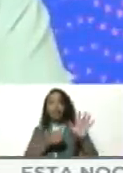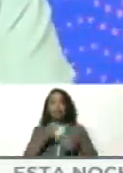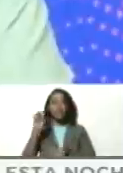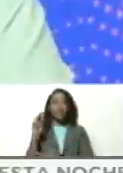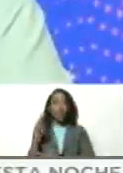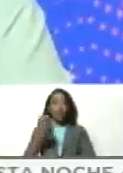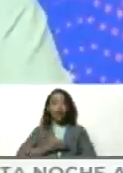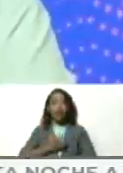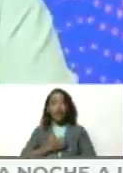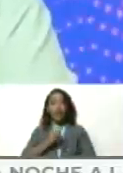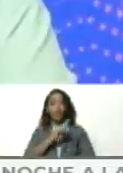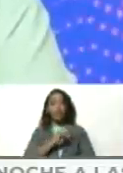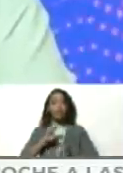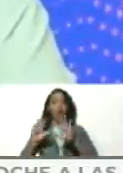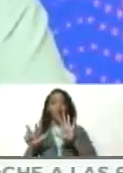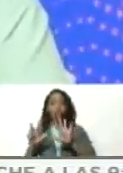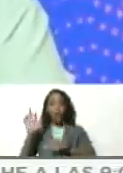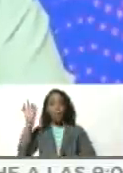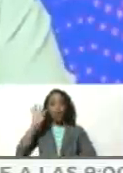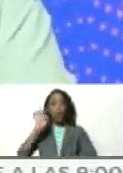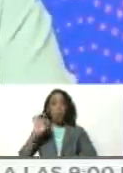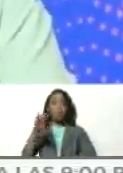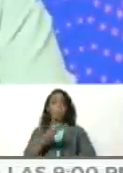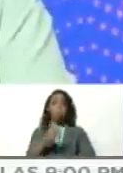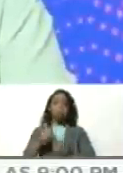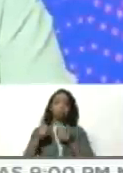alcaldías, 18%. Me parece bien.